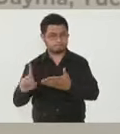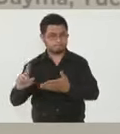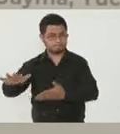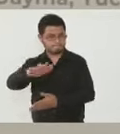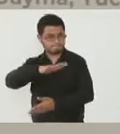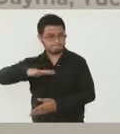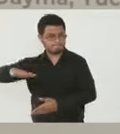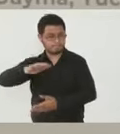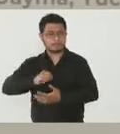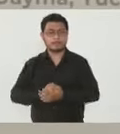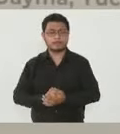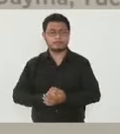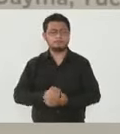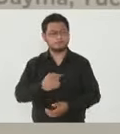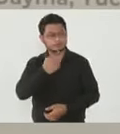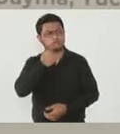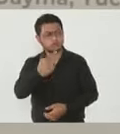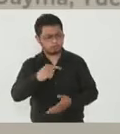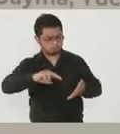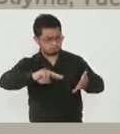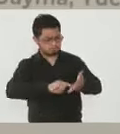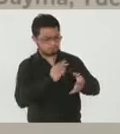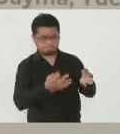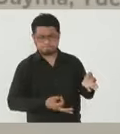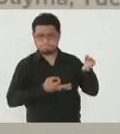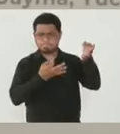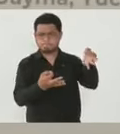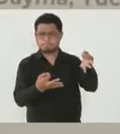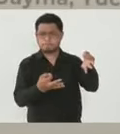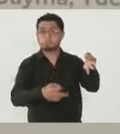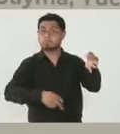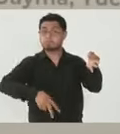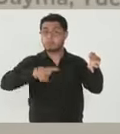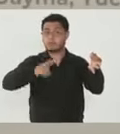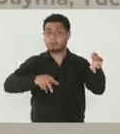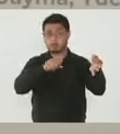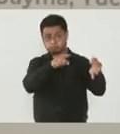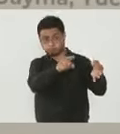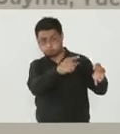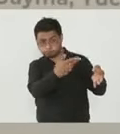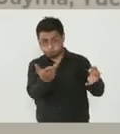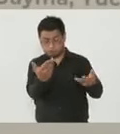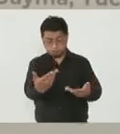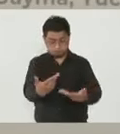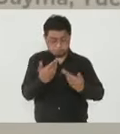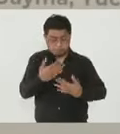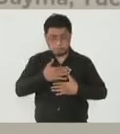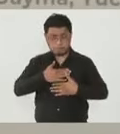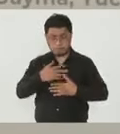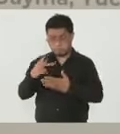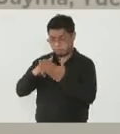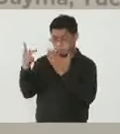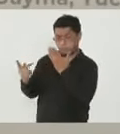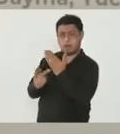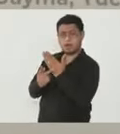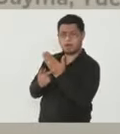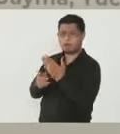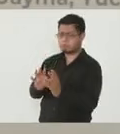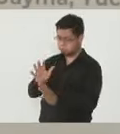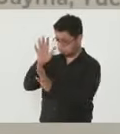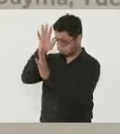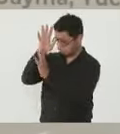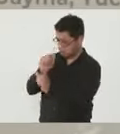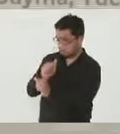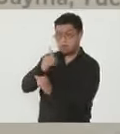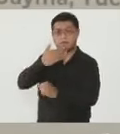Por ello, como ya le expresé por escrito, hemos visto con agrado la propuesta que nos hizo a los gobernadores del país de adherirnos a un acuerdo